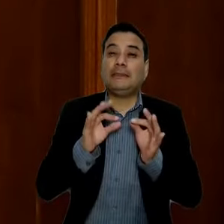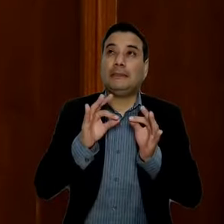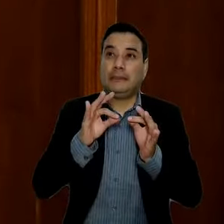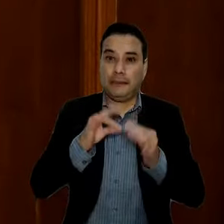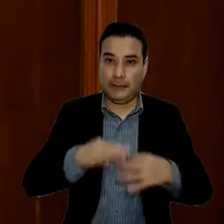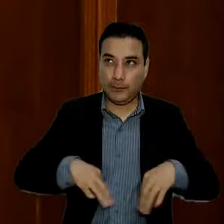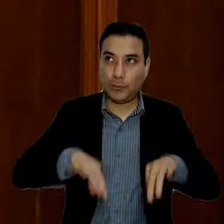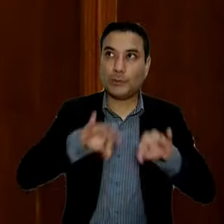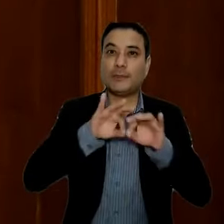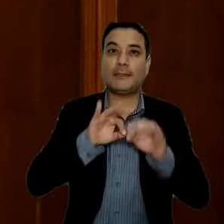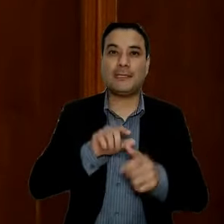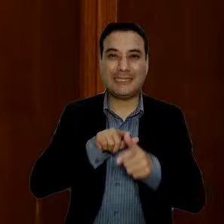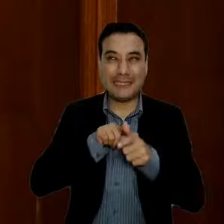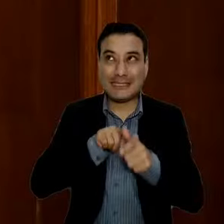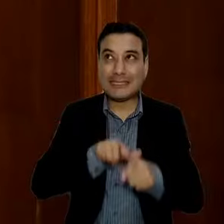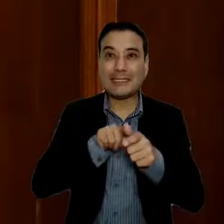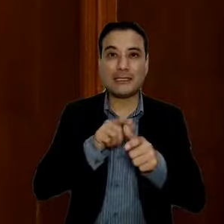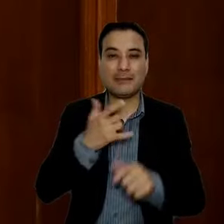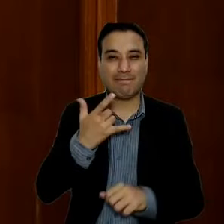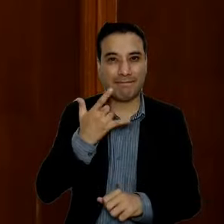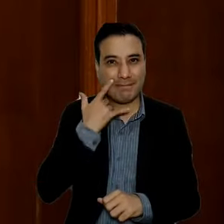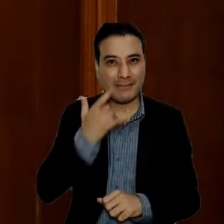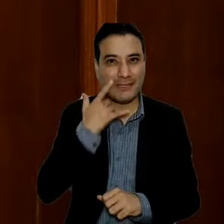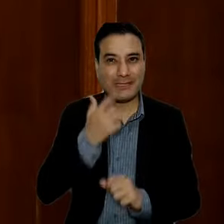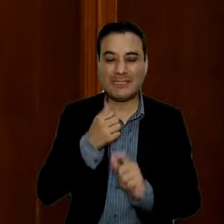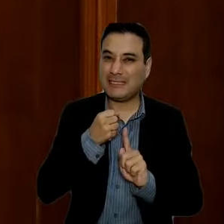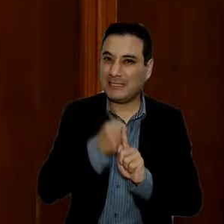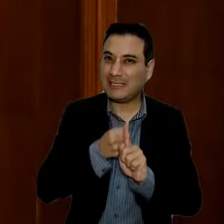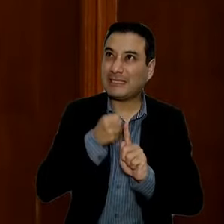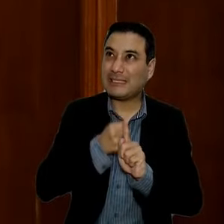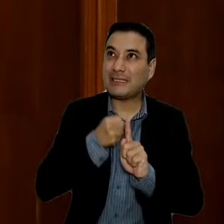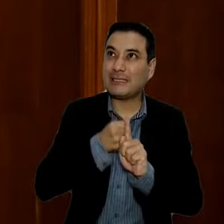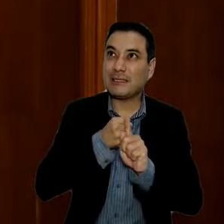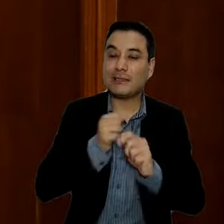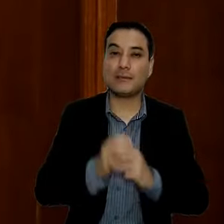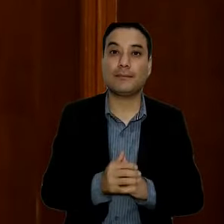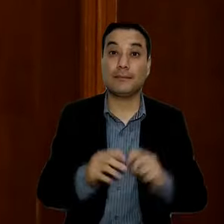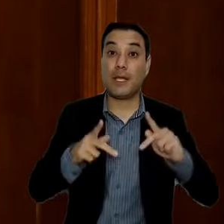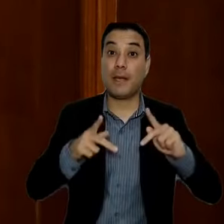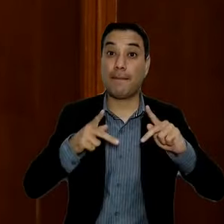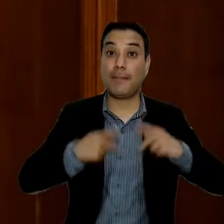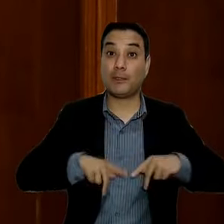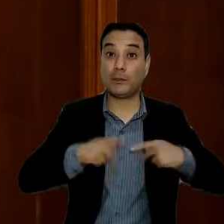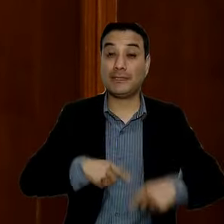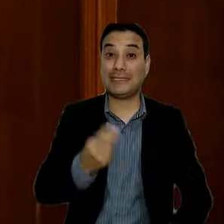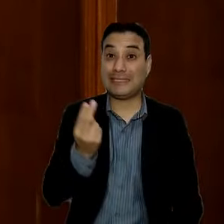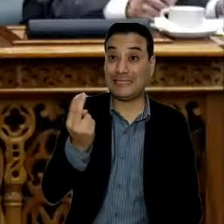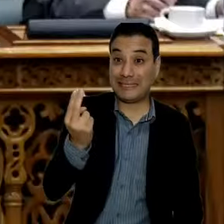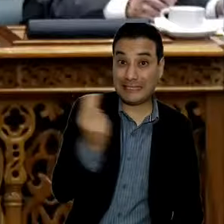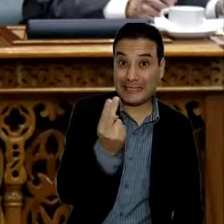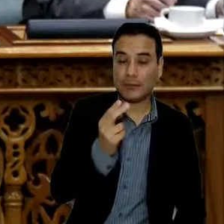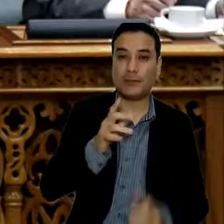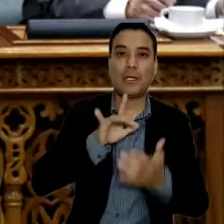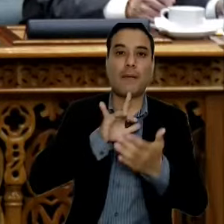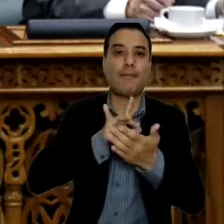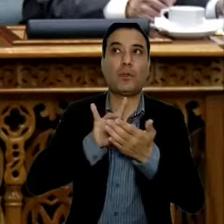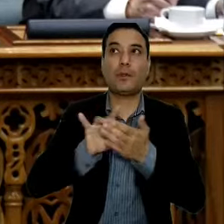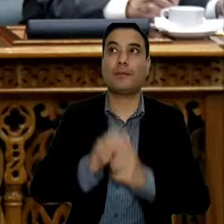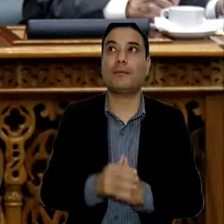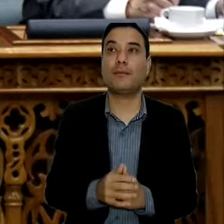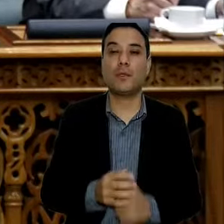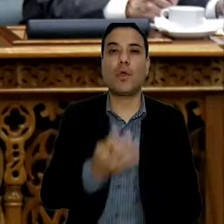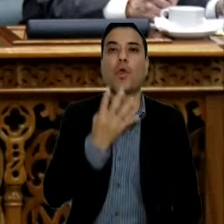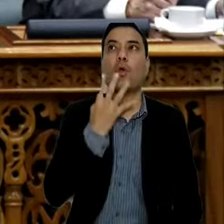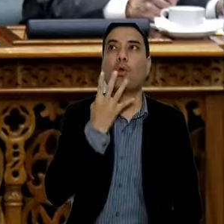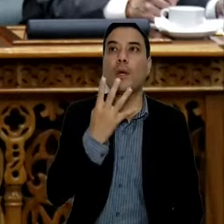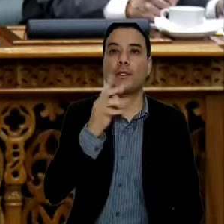alzando la voz por todas y todos aquellos que nos necesitan pues la cuarta transformación se debe